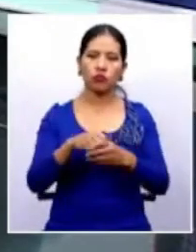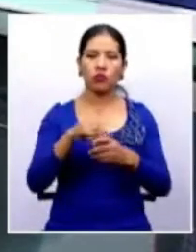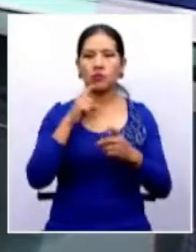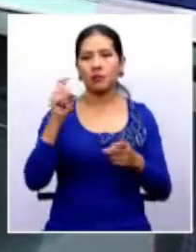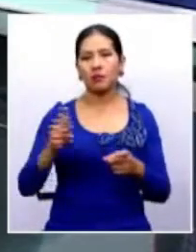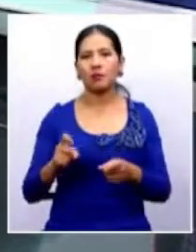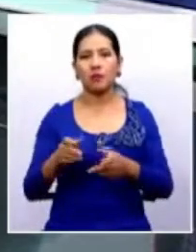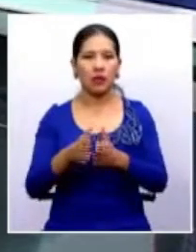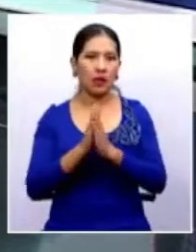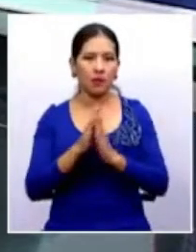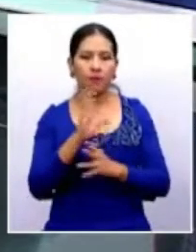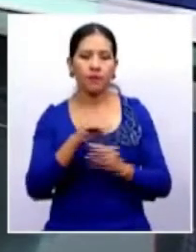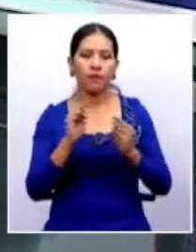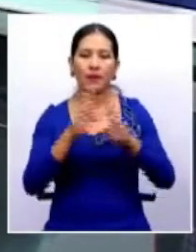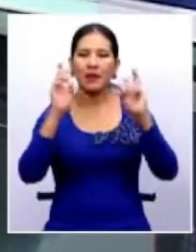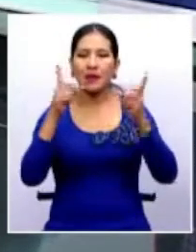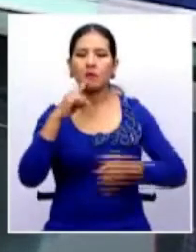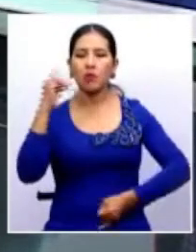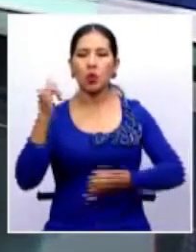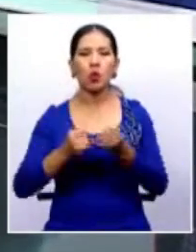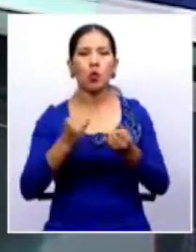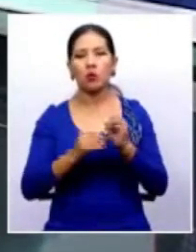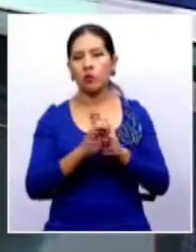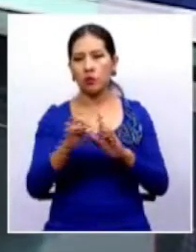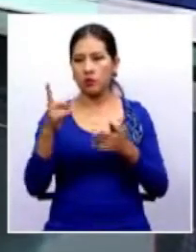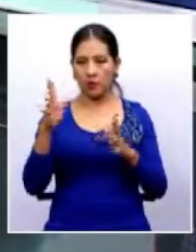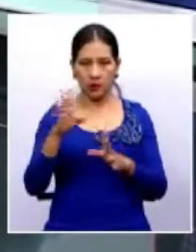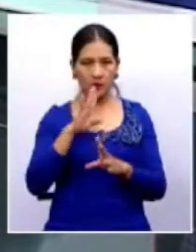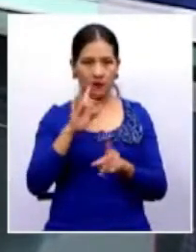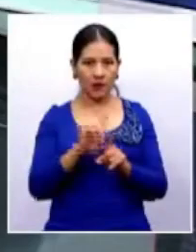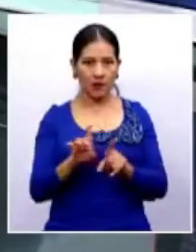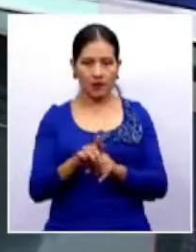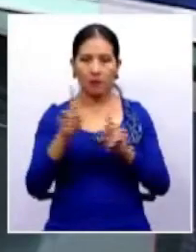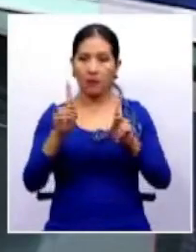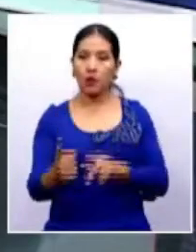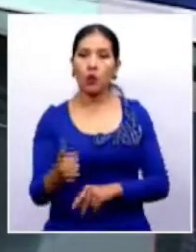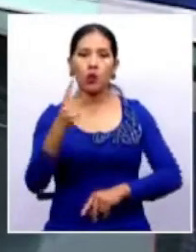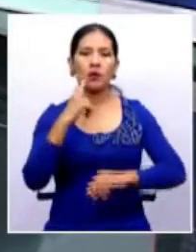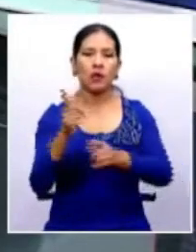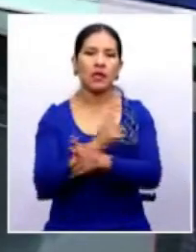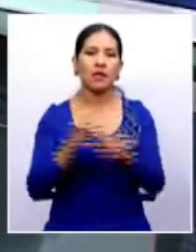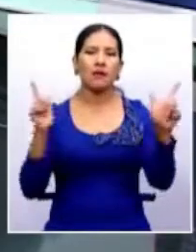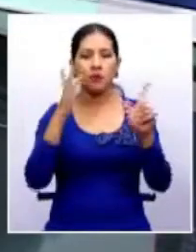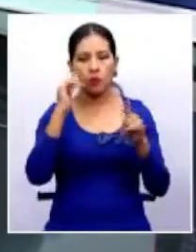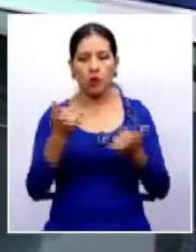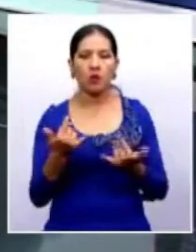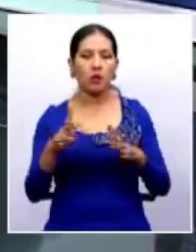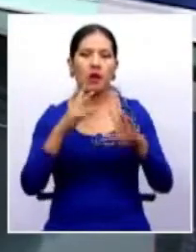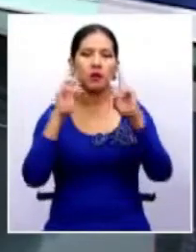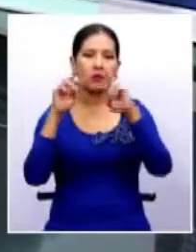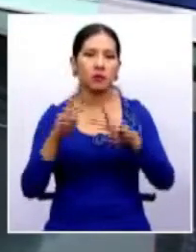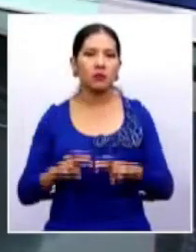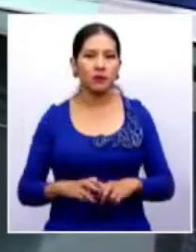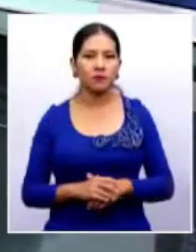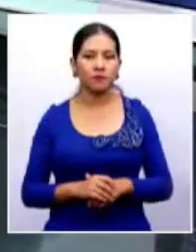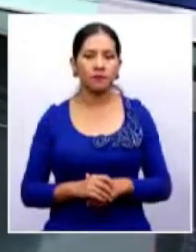cuando se incorporan temas últimos como el que usted señalaba que libera una persona que en este momento está investigada